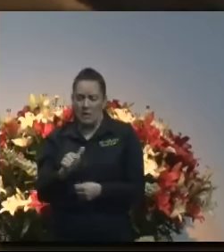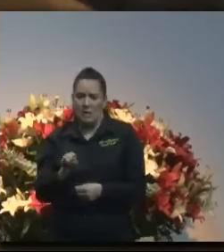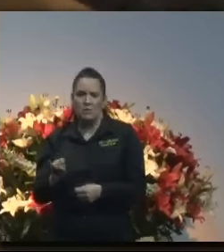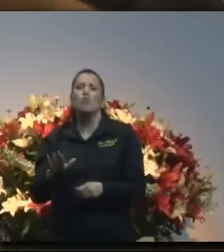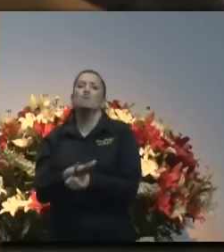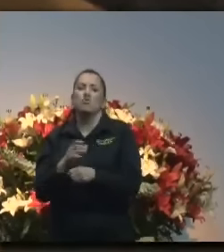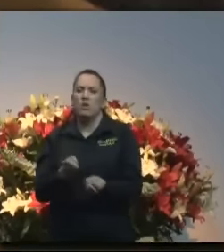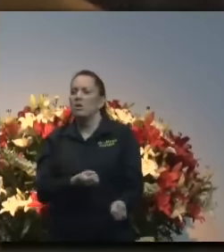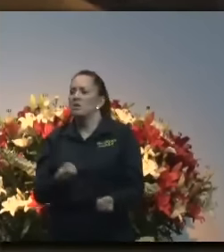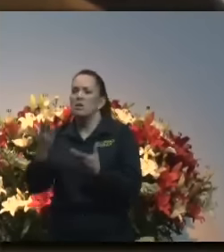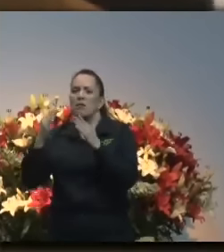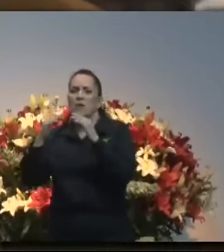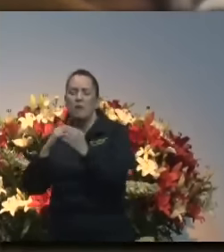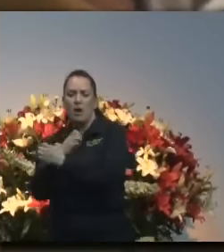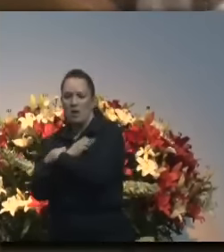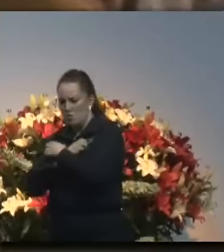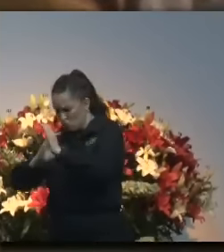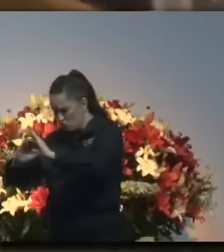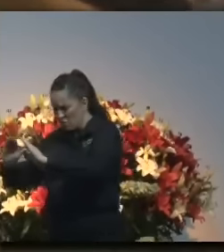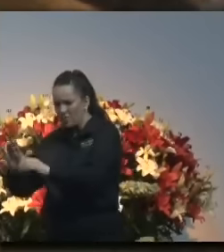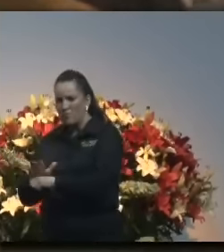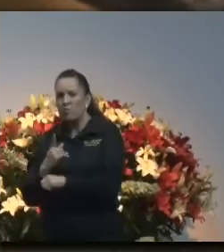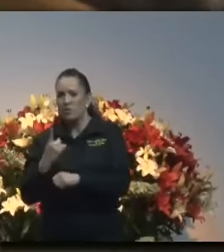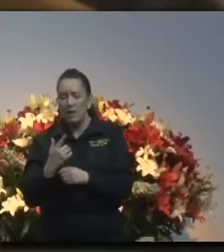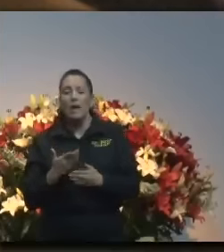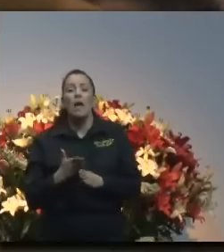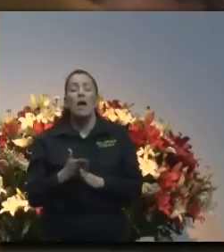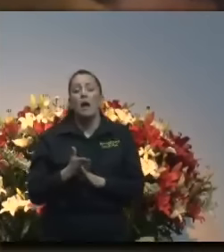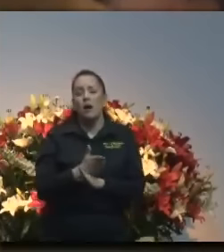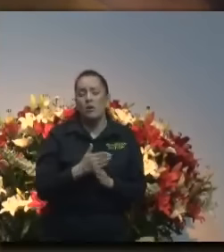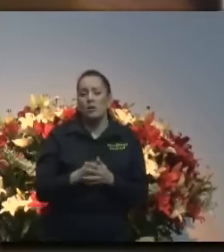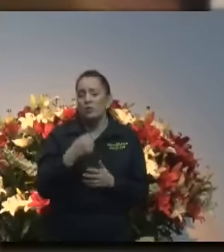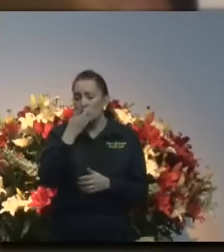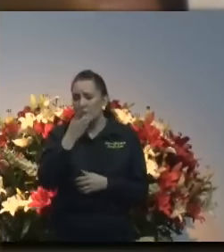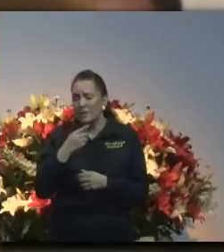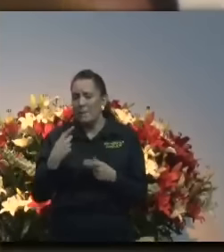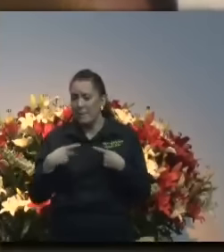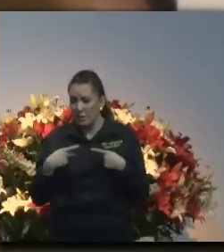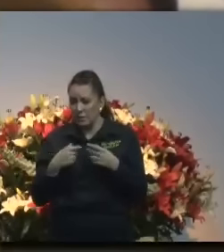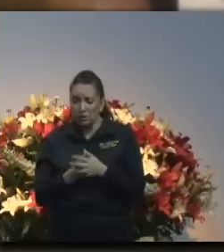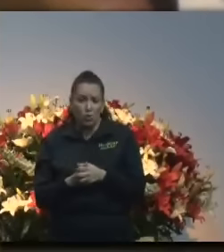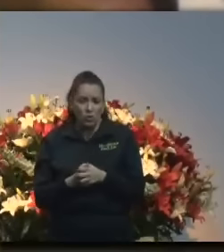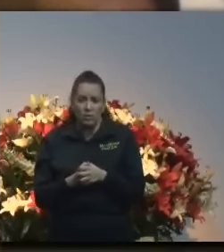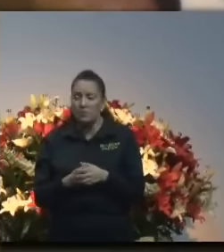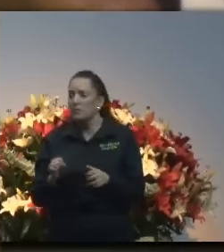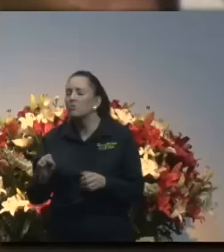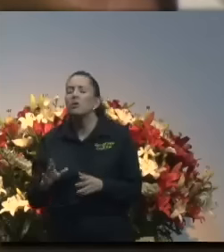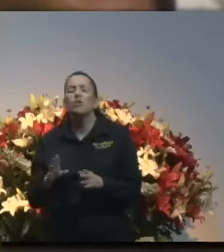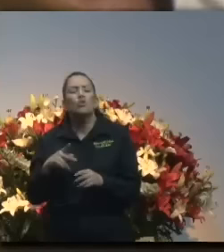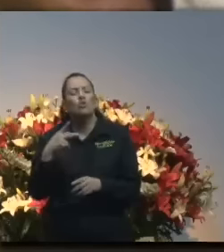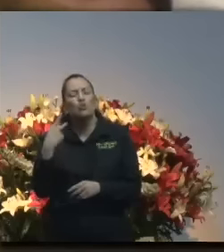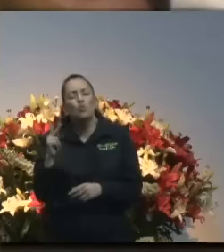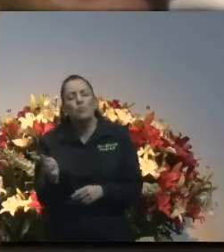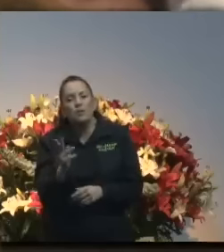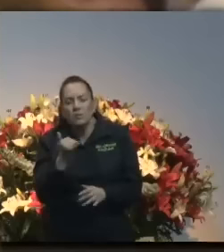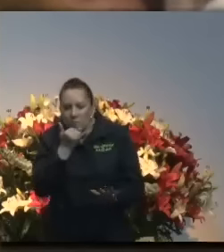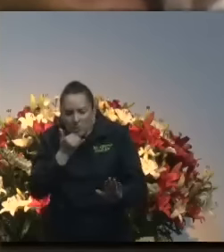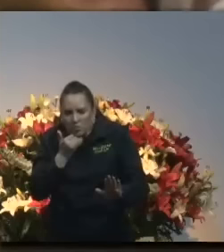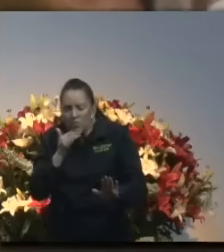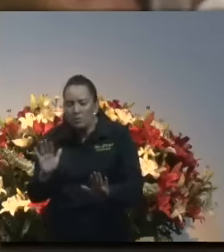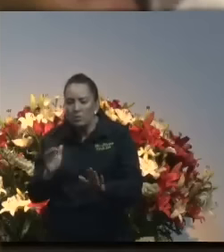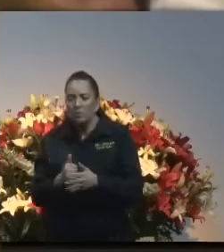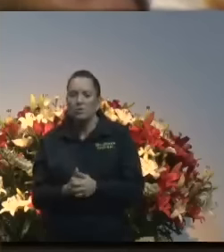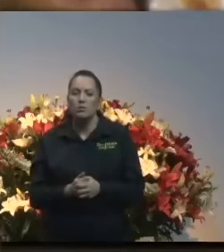educación? Y sumando a esto que dijiste que las personas del sur no trabajaban más de 8 horas. Danilo, ¿cuál es tu pregunta? Mi pregunta es,